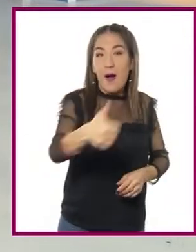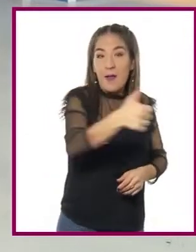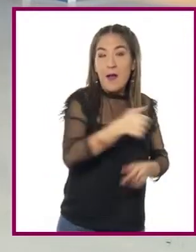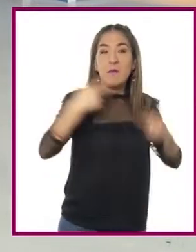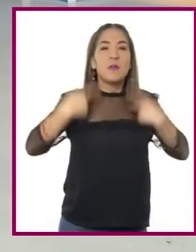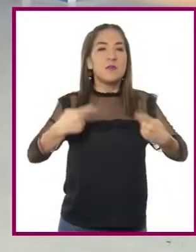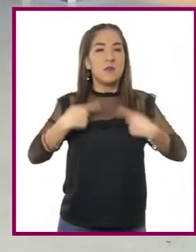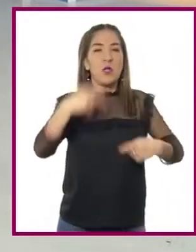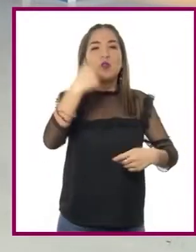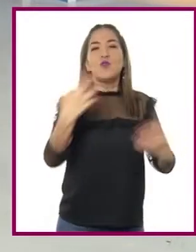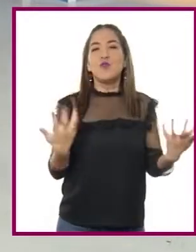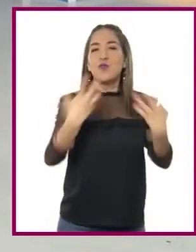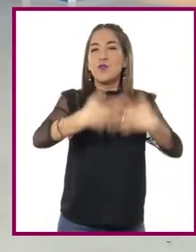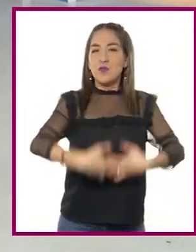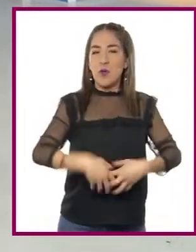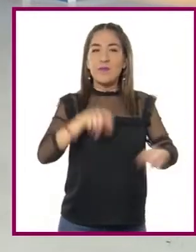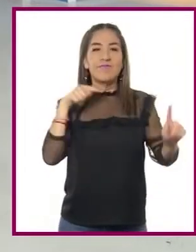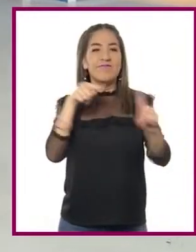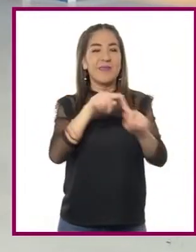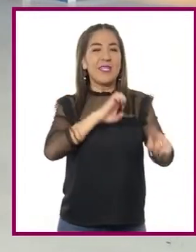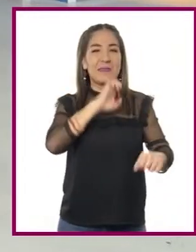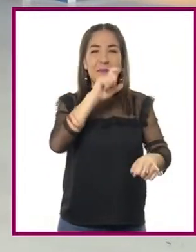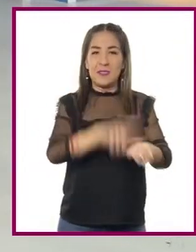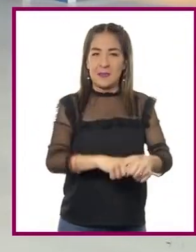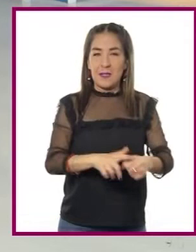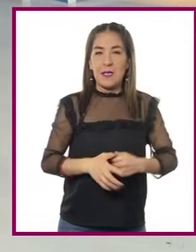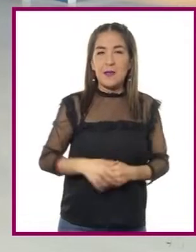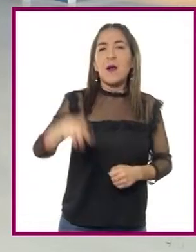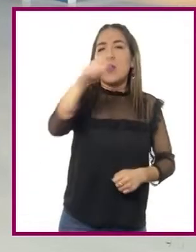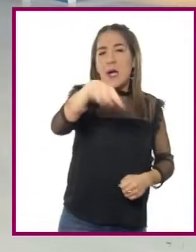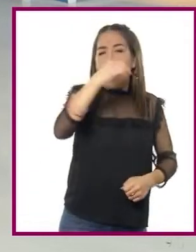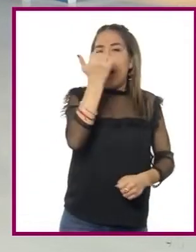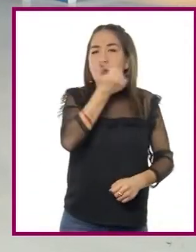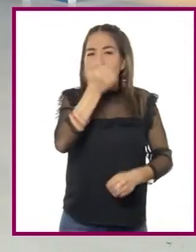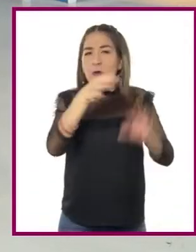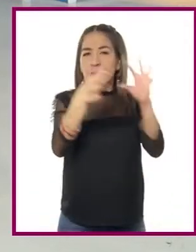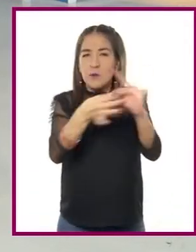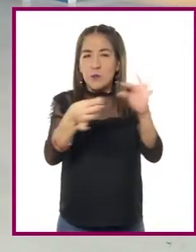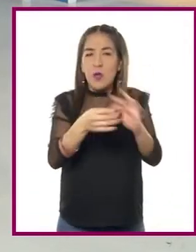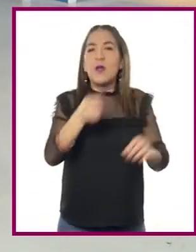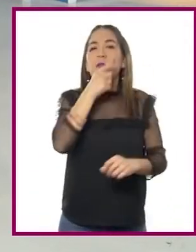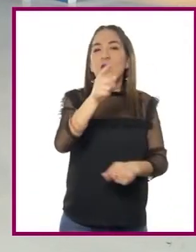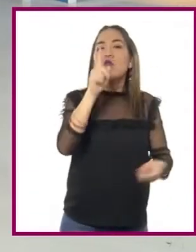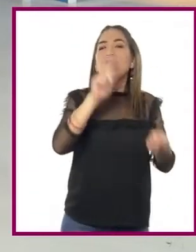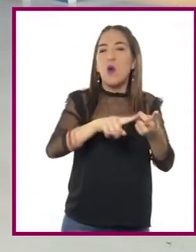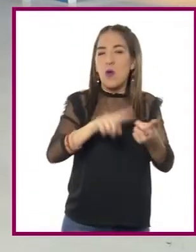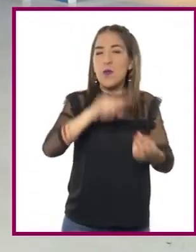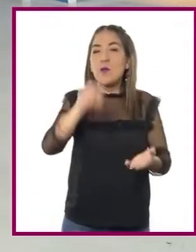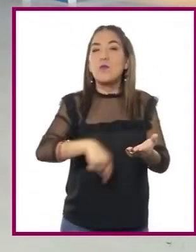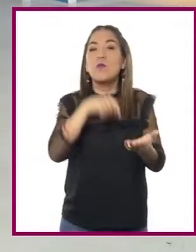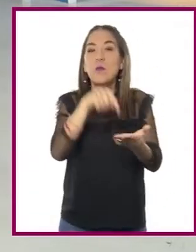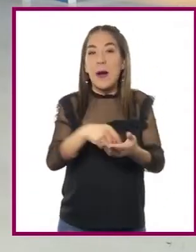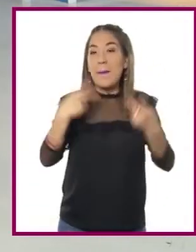específicas. Para informar a nuestras alumnas y alumnos dónde se encuentran las y los servidores públicos,